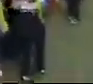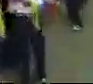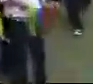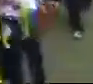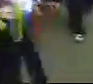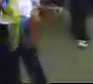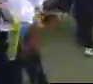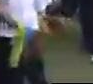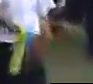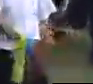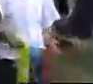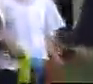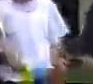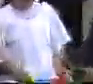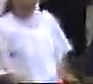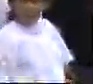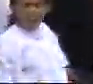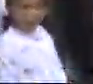saludo